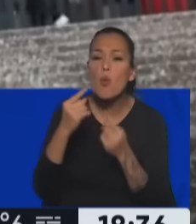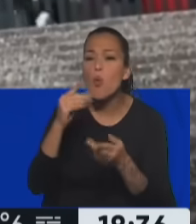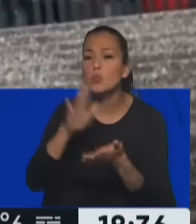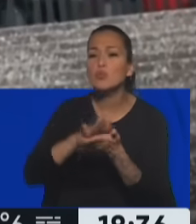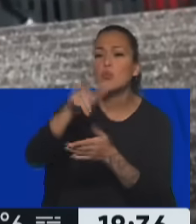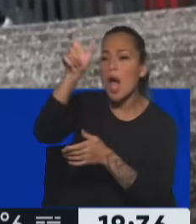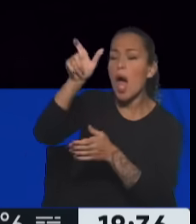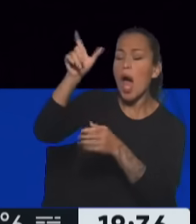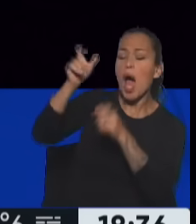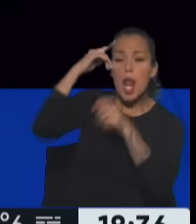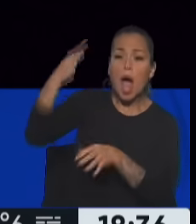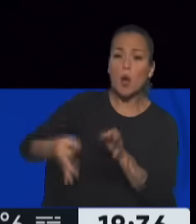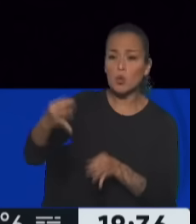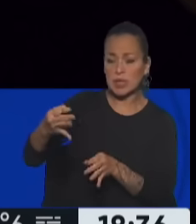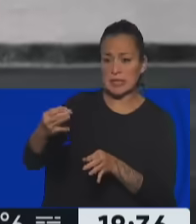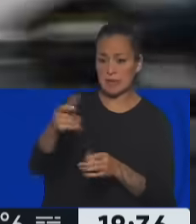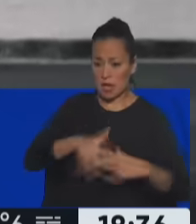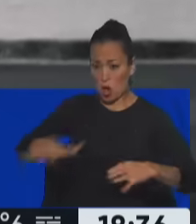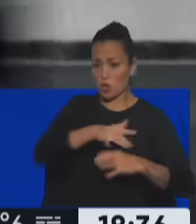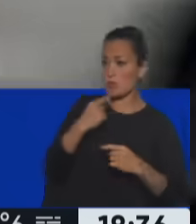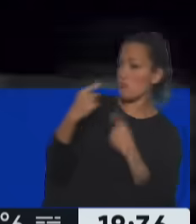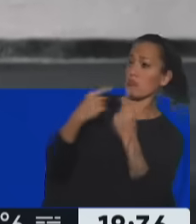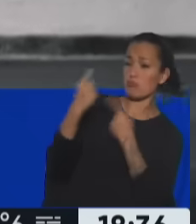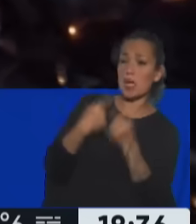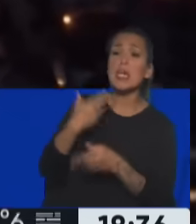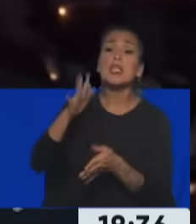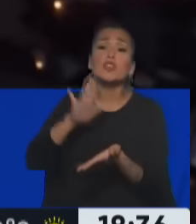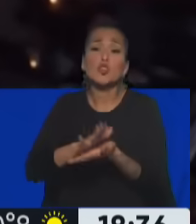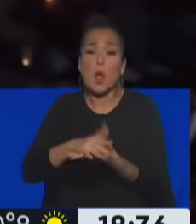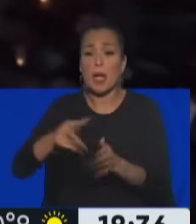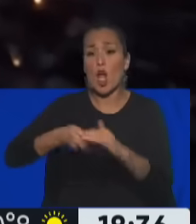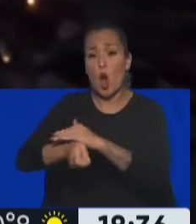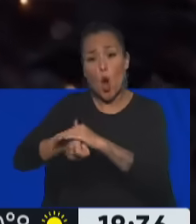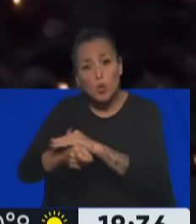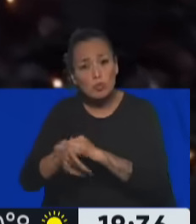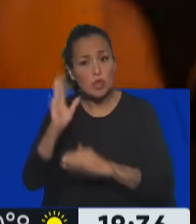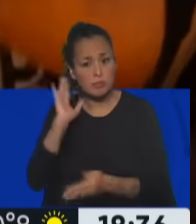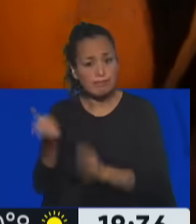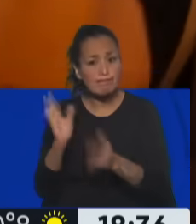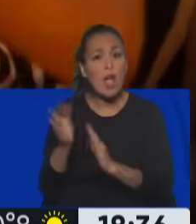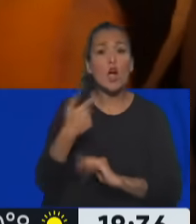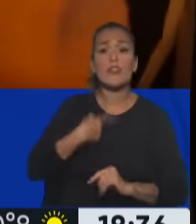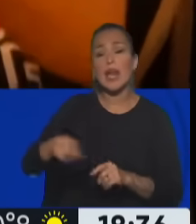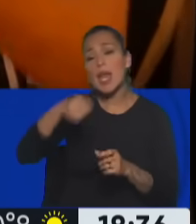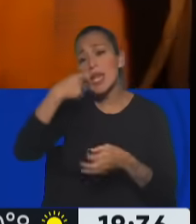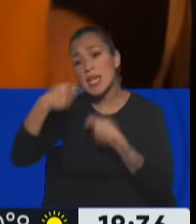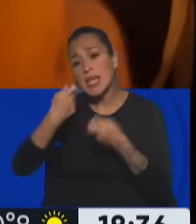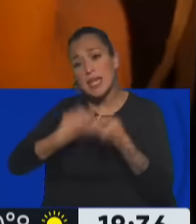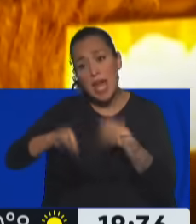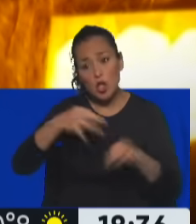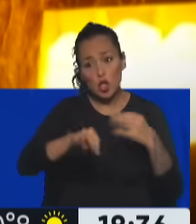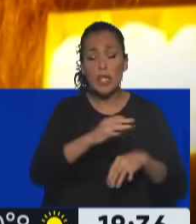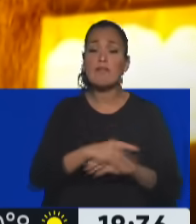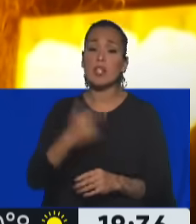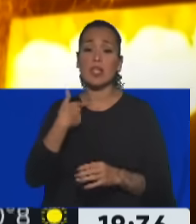de la sociedad sobresalen la corrupción, el nepotismo y la complicidad con el narcotráfico. Además, se cuestiona que el sistema es lento